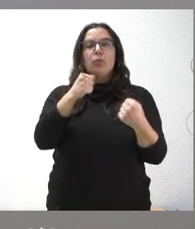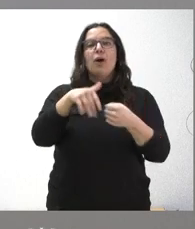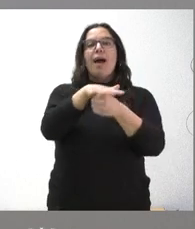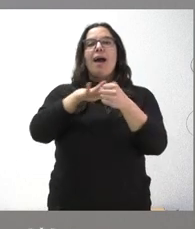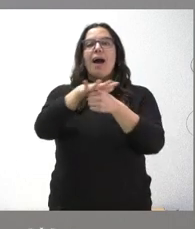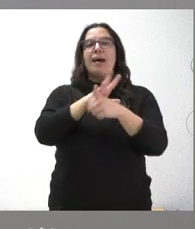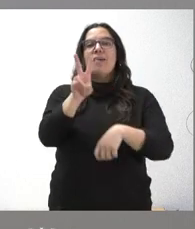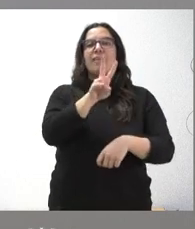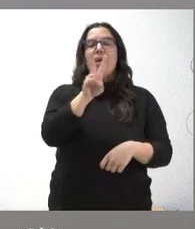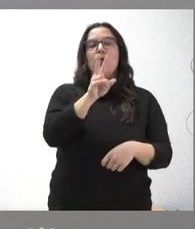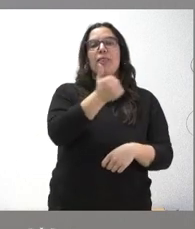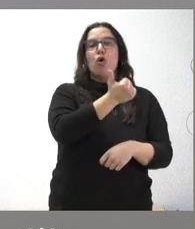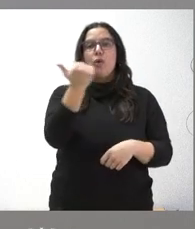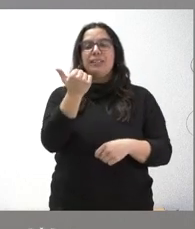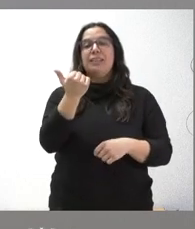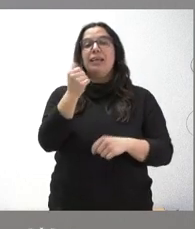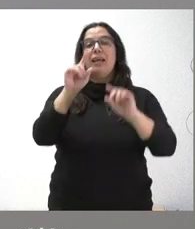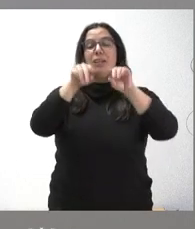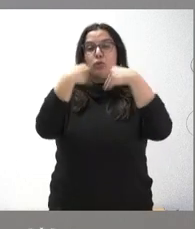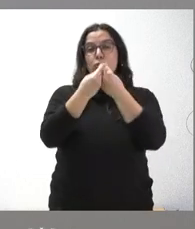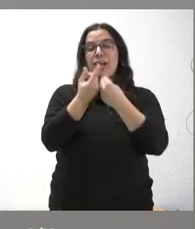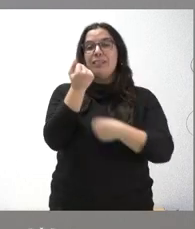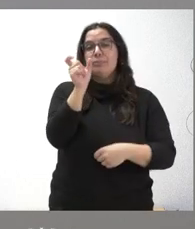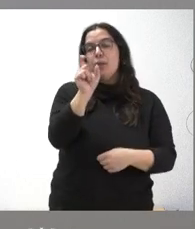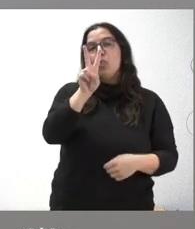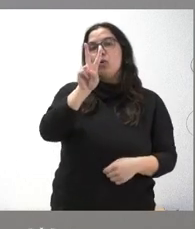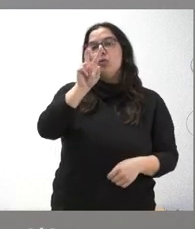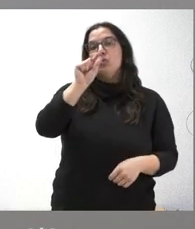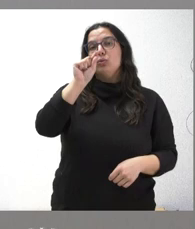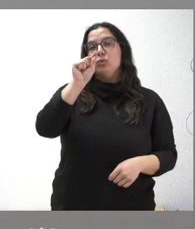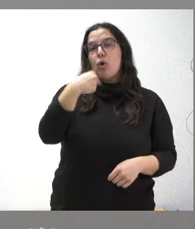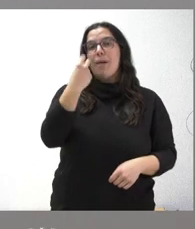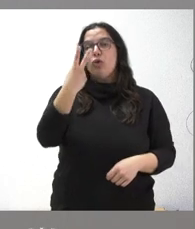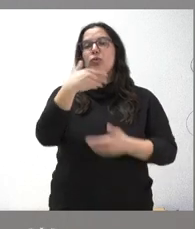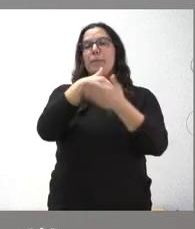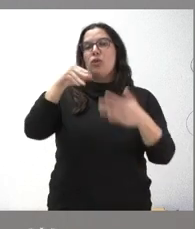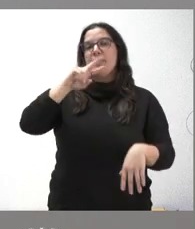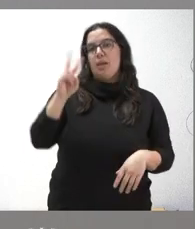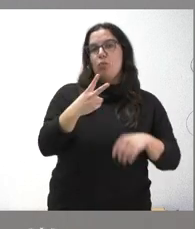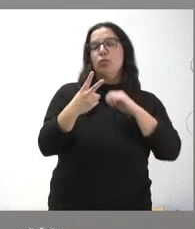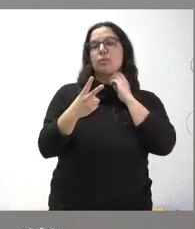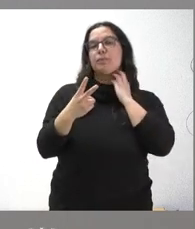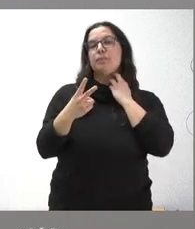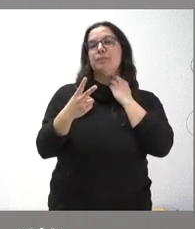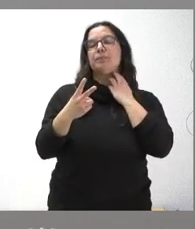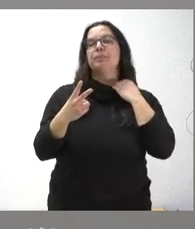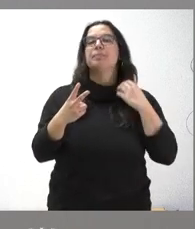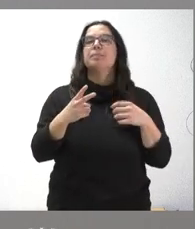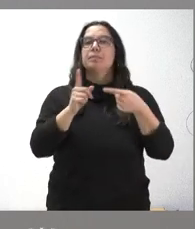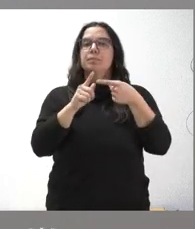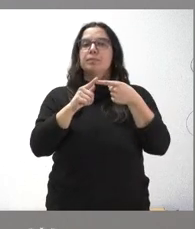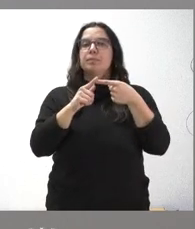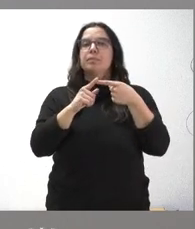Valladolid oeste por un importe de 2 2 millones de euros